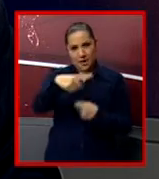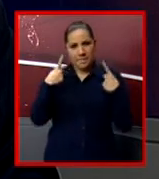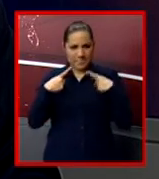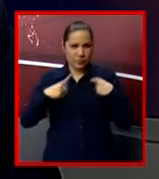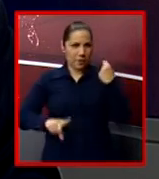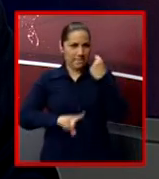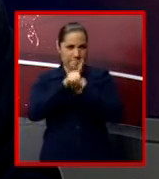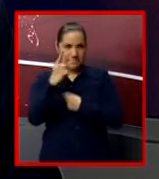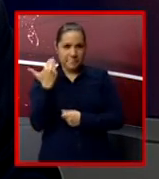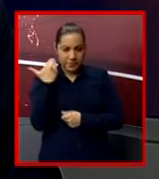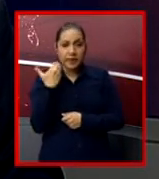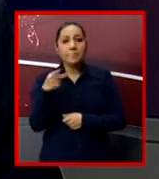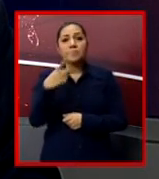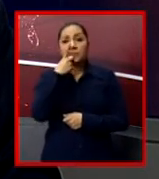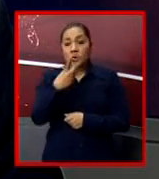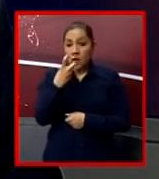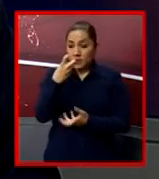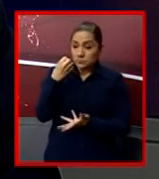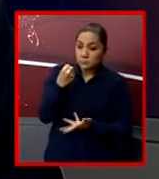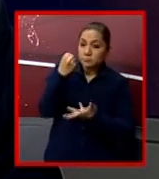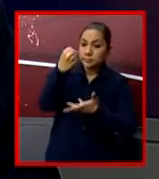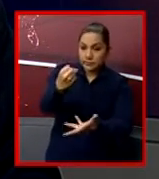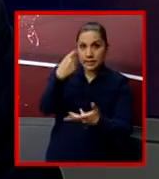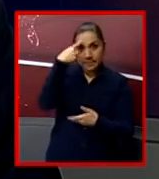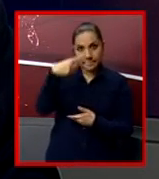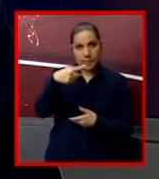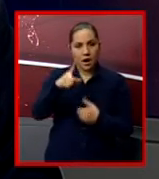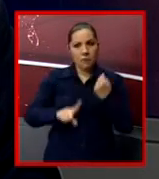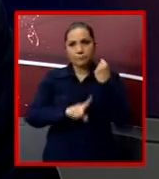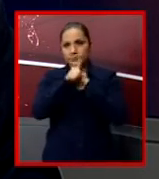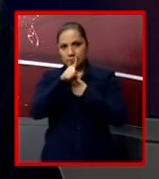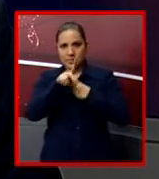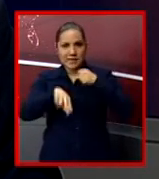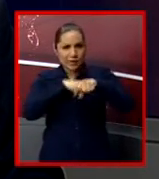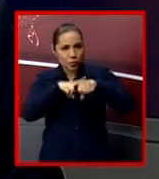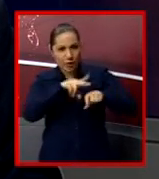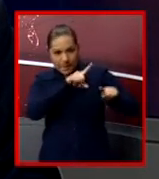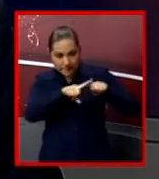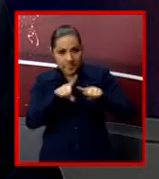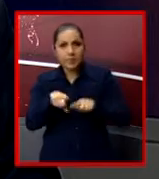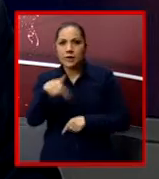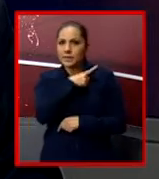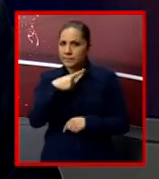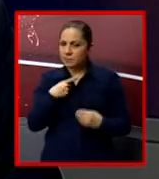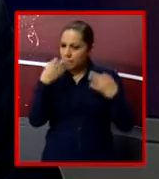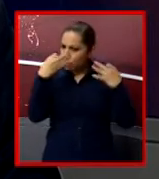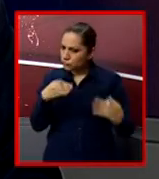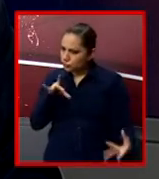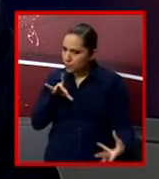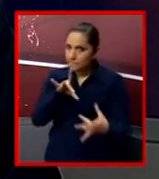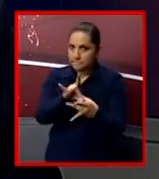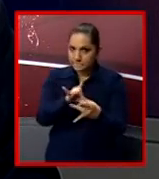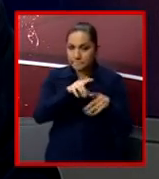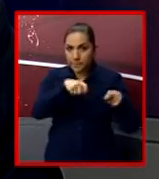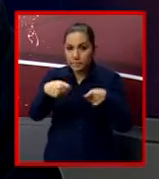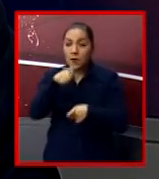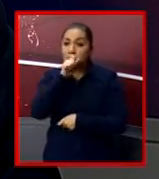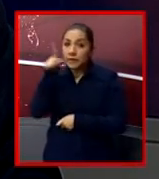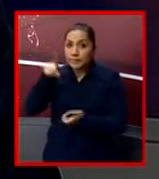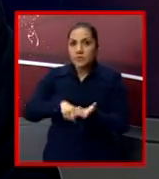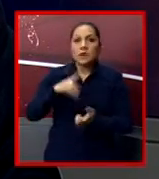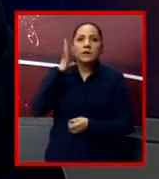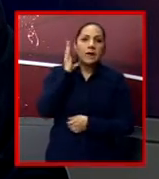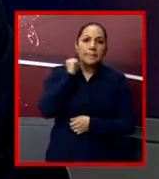debe ser asignado para atender esta problemática. Además, destacó la necesidad de que el Senado acompañe y supervise la ejecución del